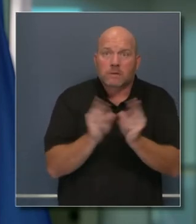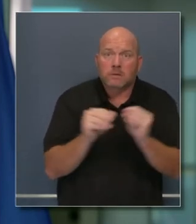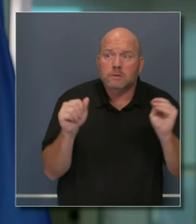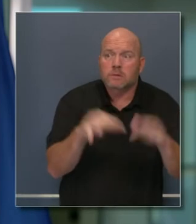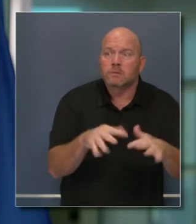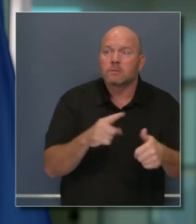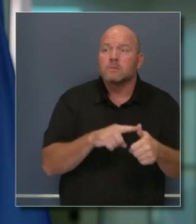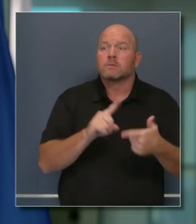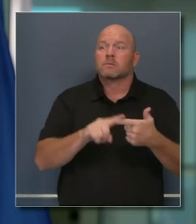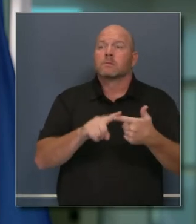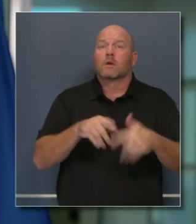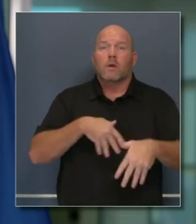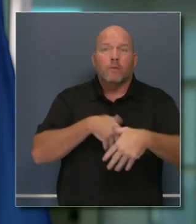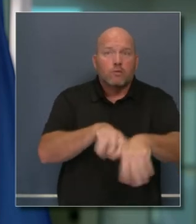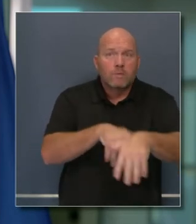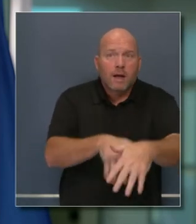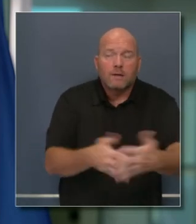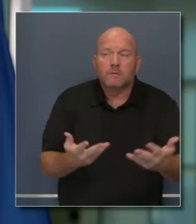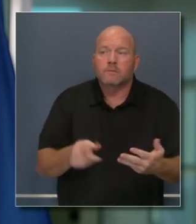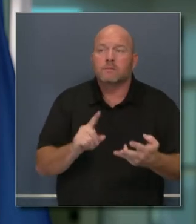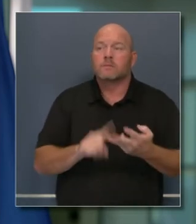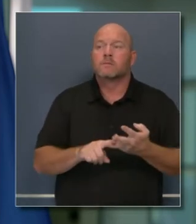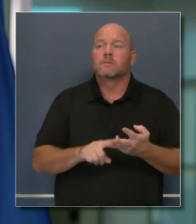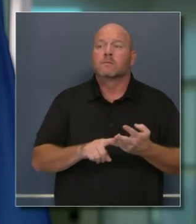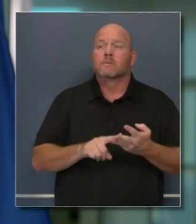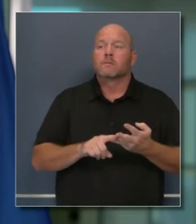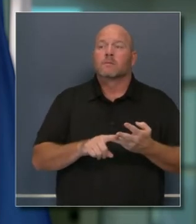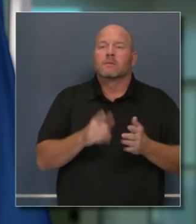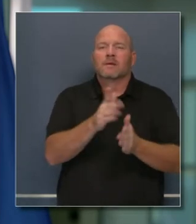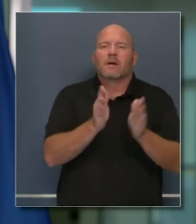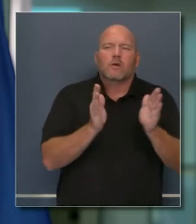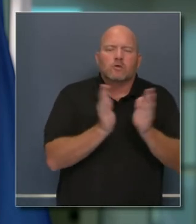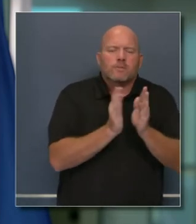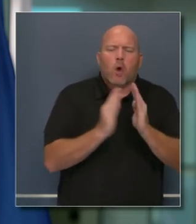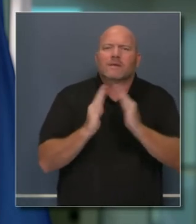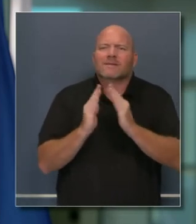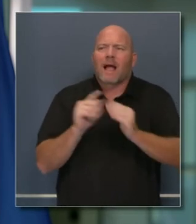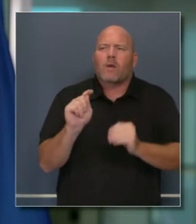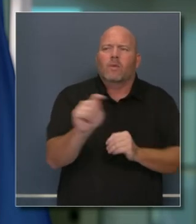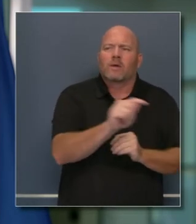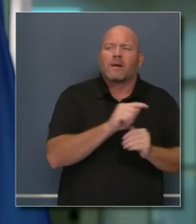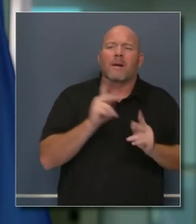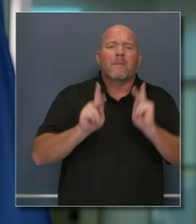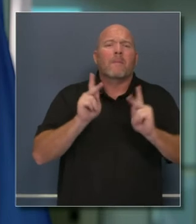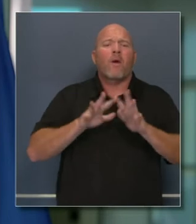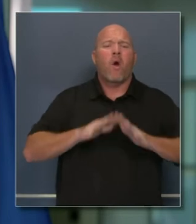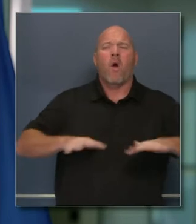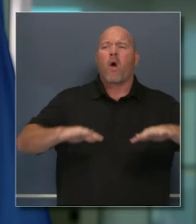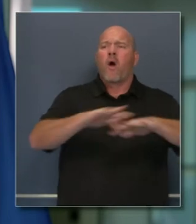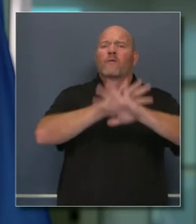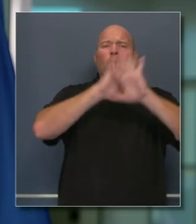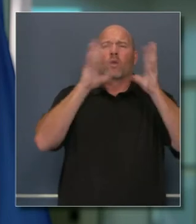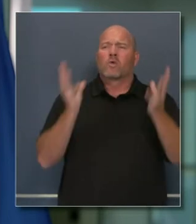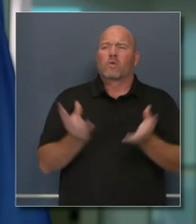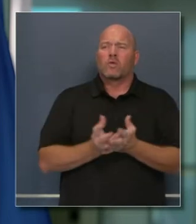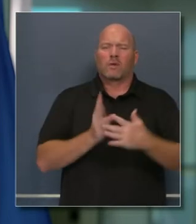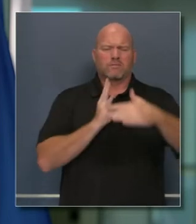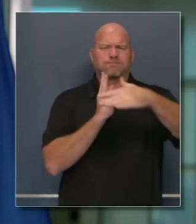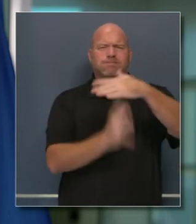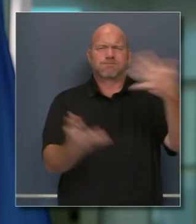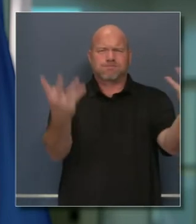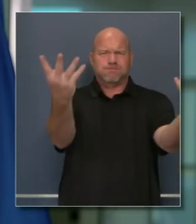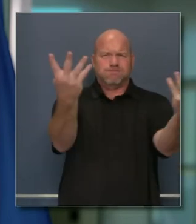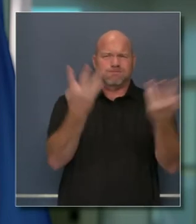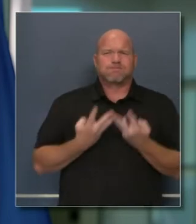para conferencias, hay desfiles en algunos de estos parques. Son como pequeñas ciudades estos parques temáticos. Y personas de todo el mundo